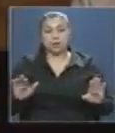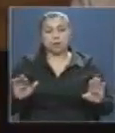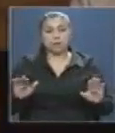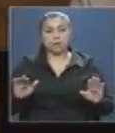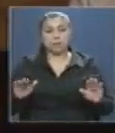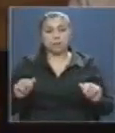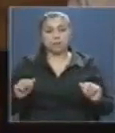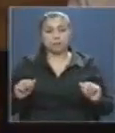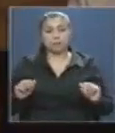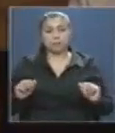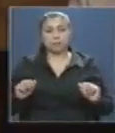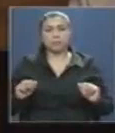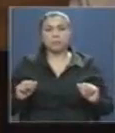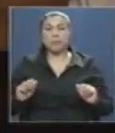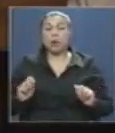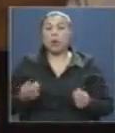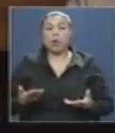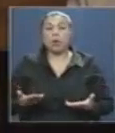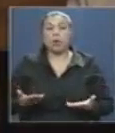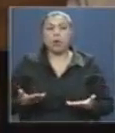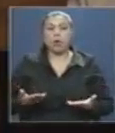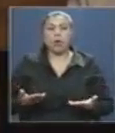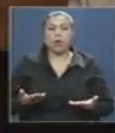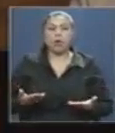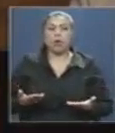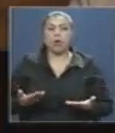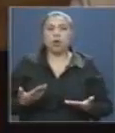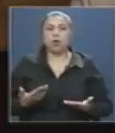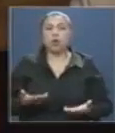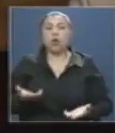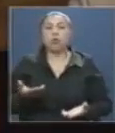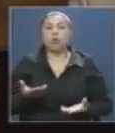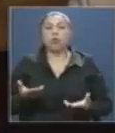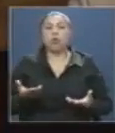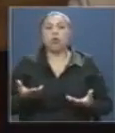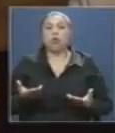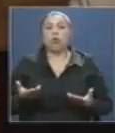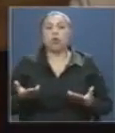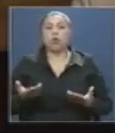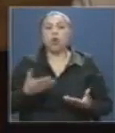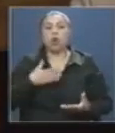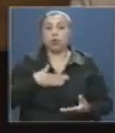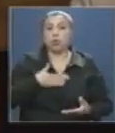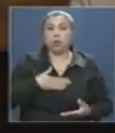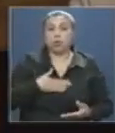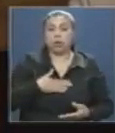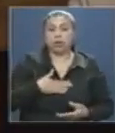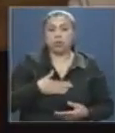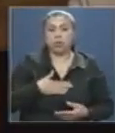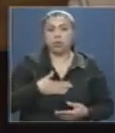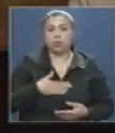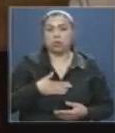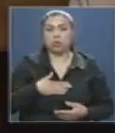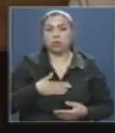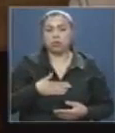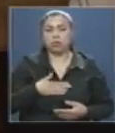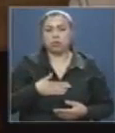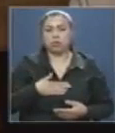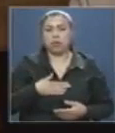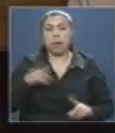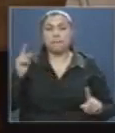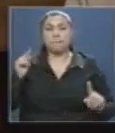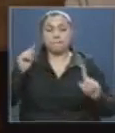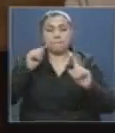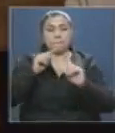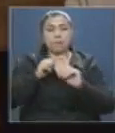la tentación de la tiranía que los liberales siempre hemos sospechado y hemos tenido el objetivo